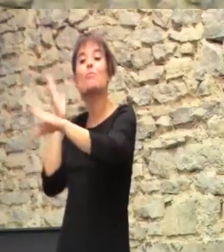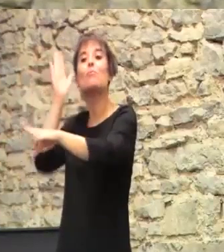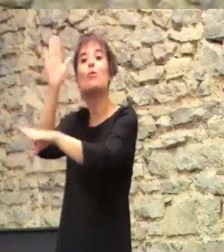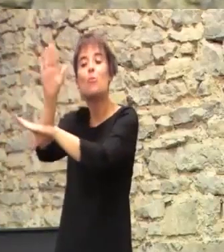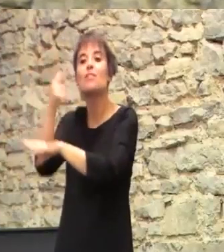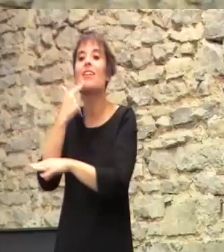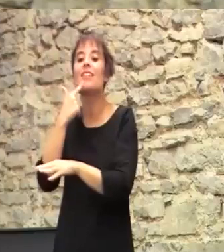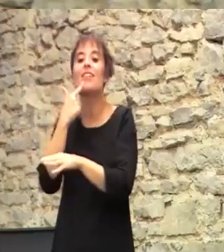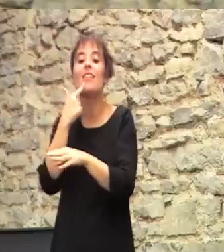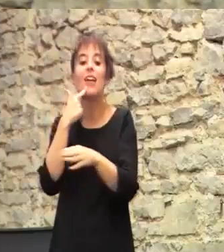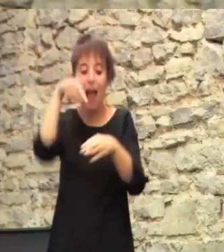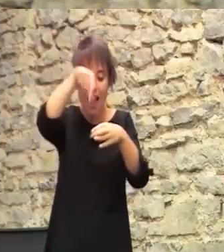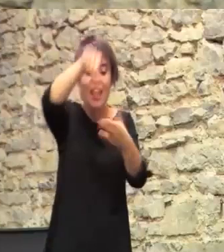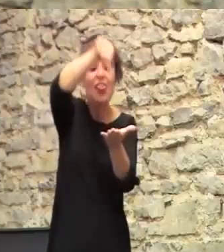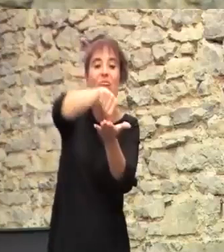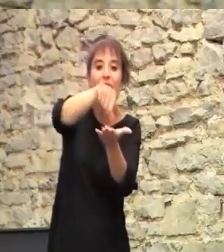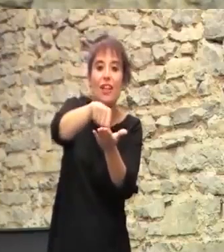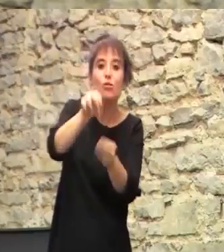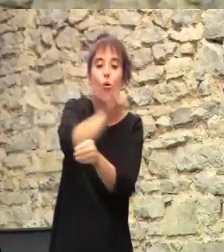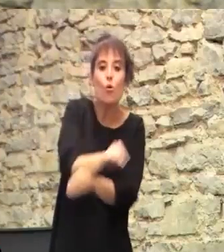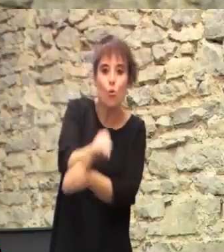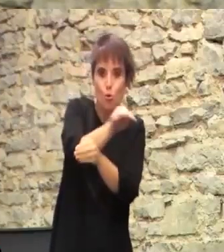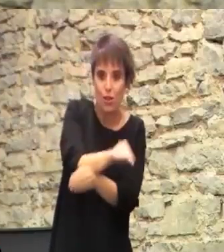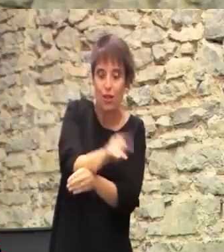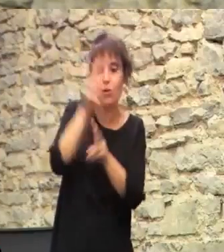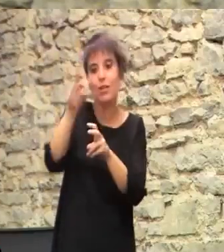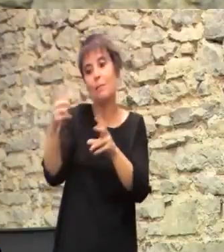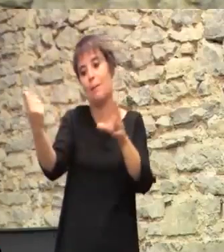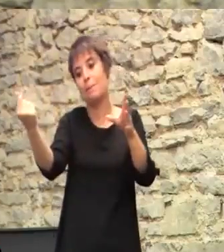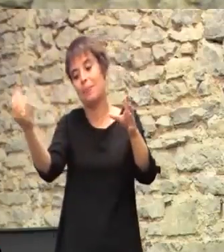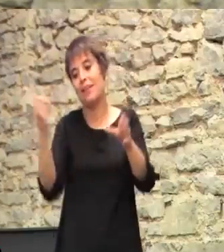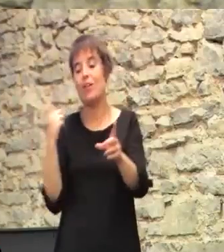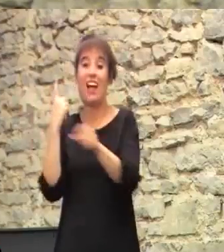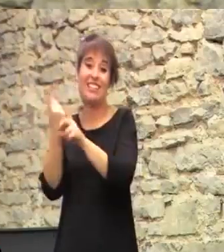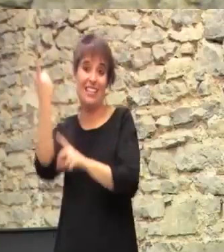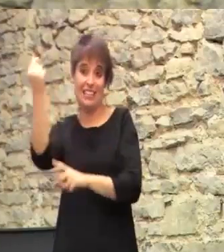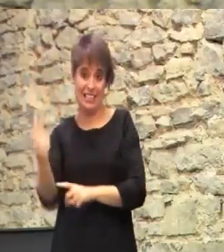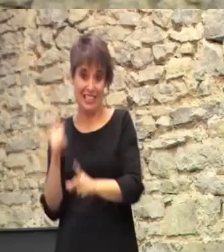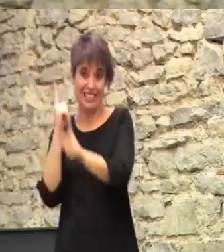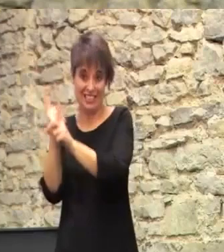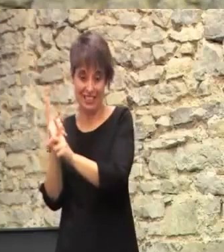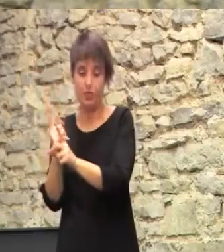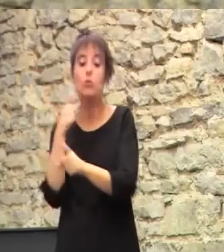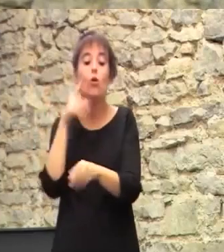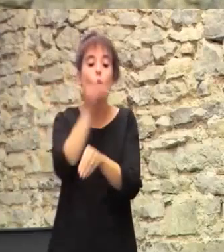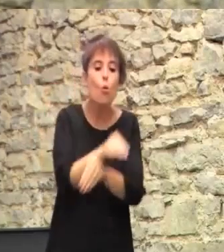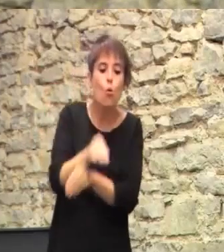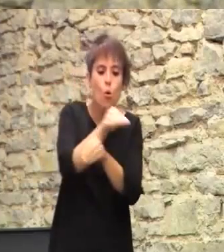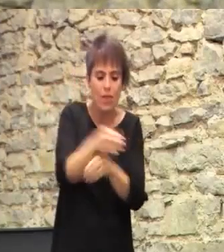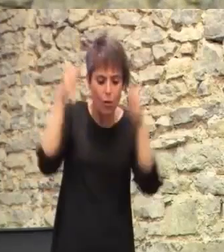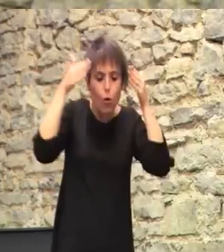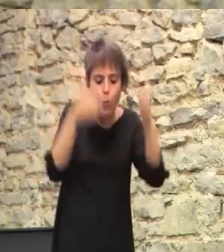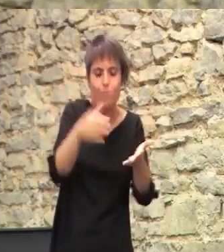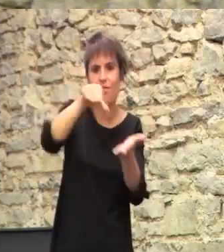cuidados en el centro de la vida no la acumulación de capital obviamente es un grupo anticapitalista y los cuidados en el